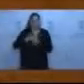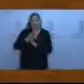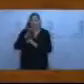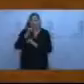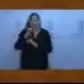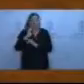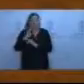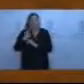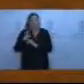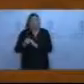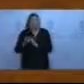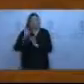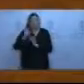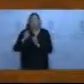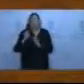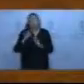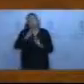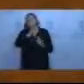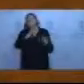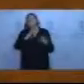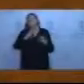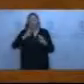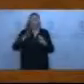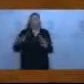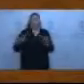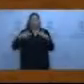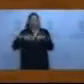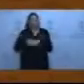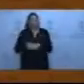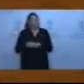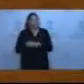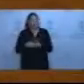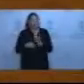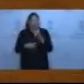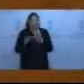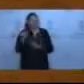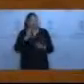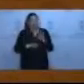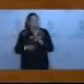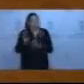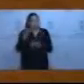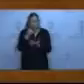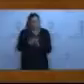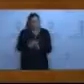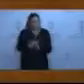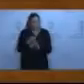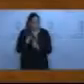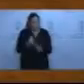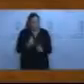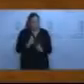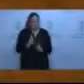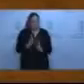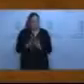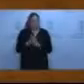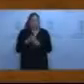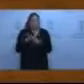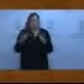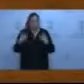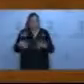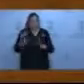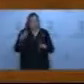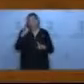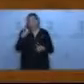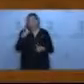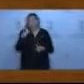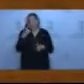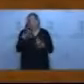hicieron fusiones, y eso no es una reestructuración, y lo hemos hablado aquí en más de una ocasión. Pero, sobre todo, mire, yo creo que estamos muy lejos de